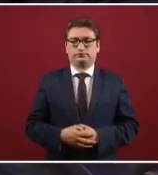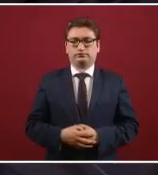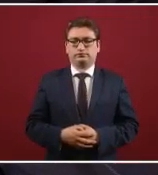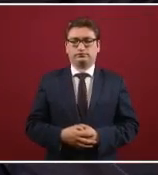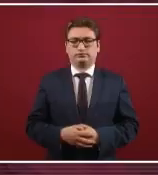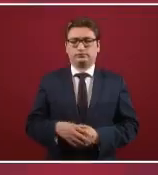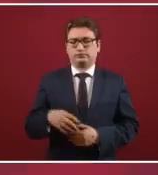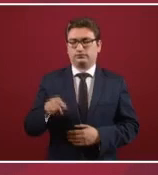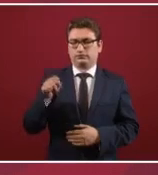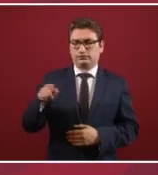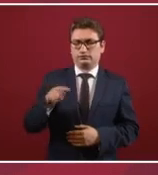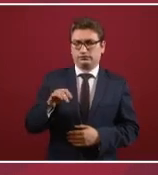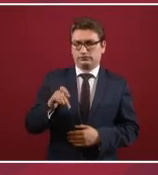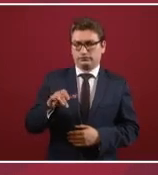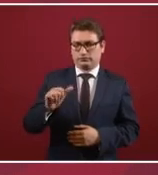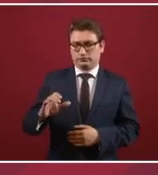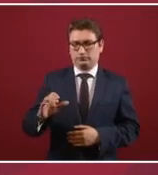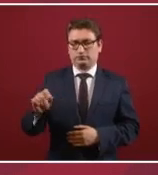tepeaca